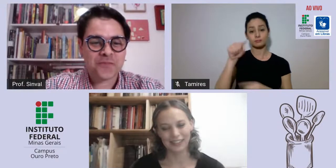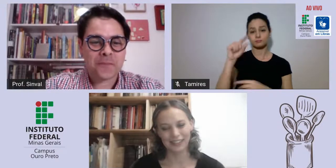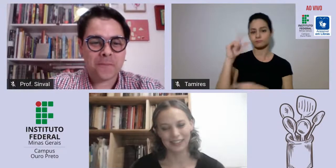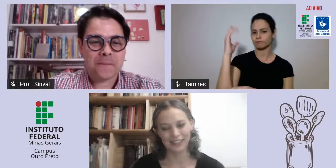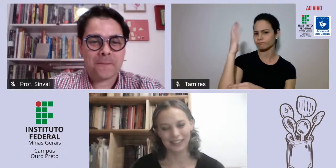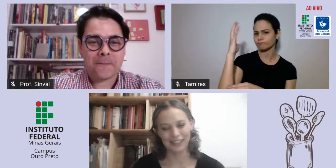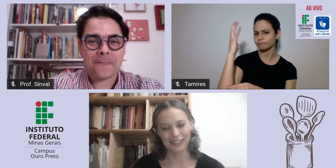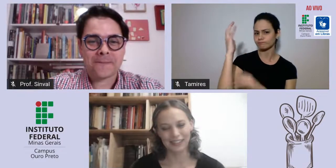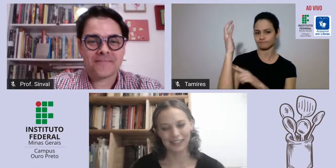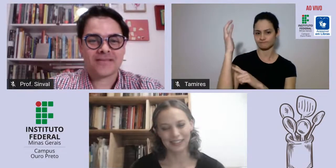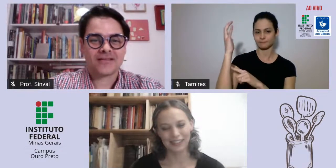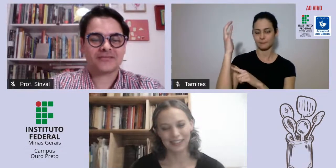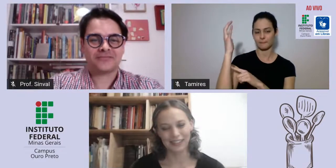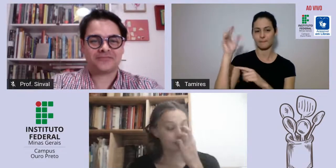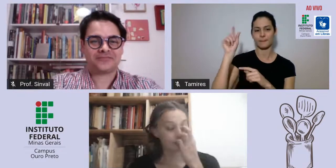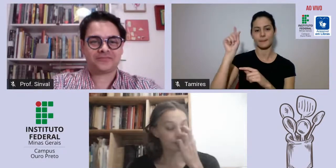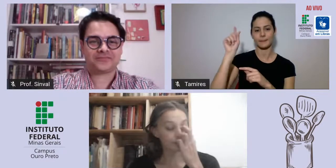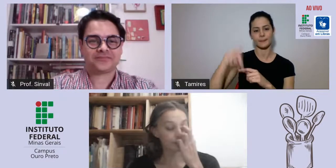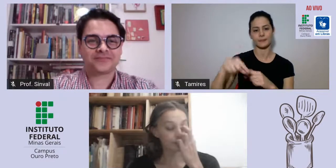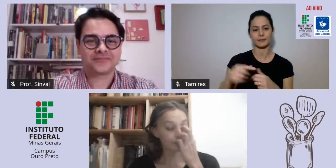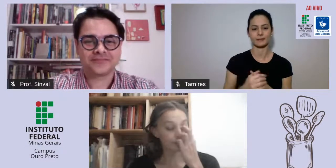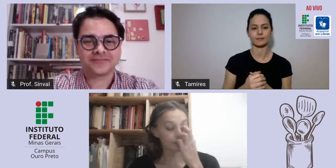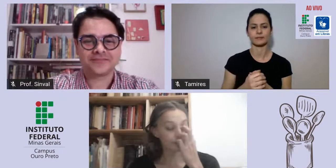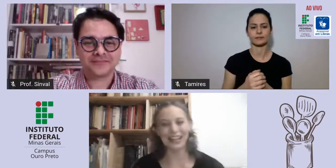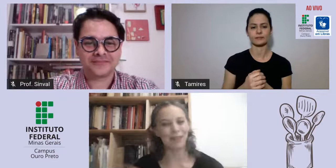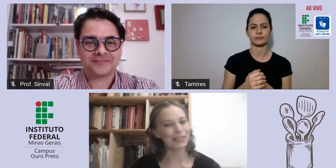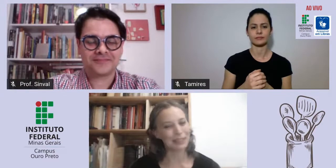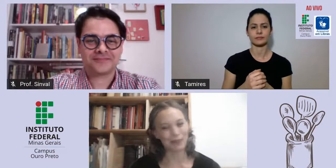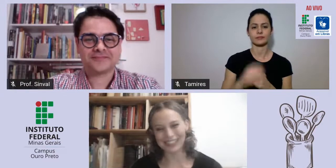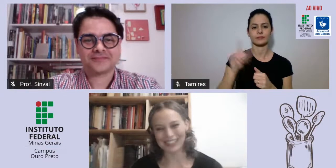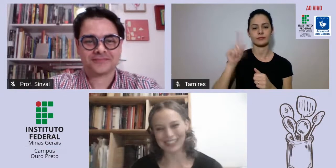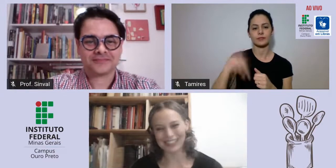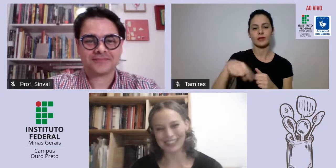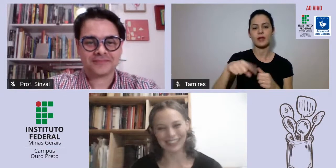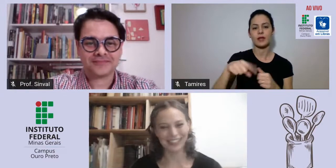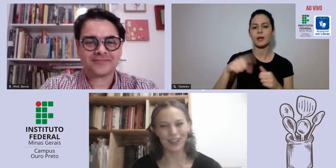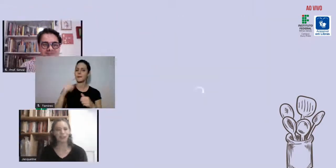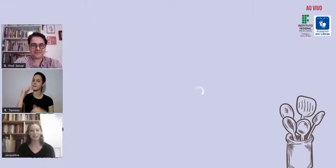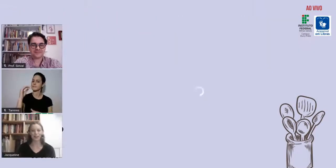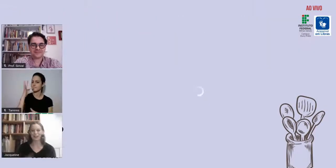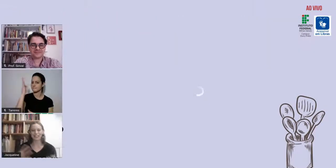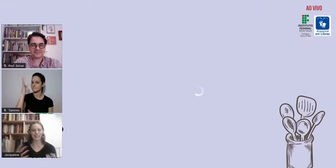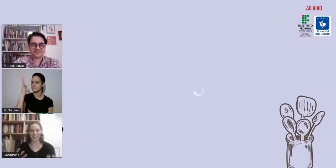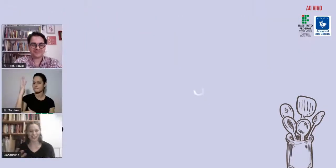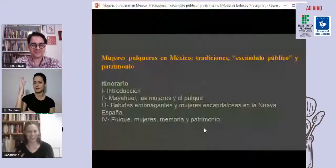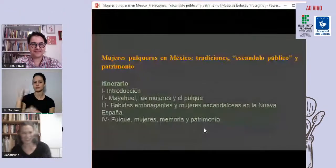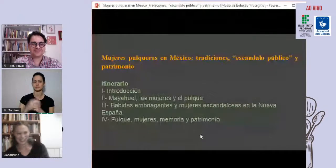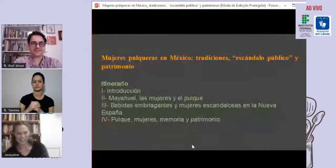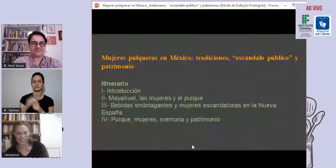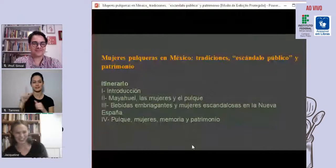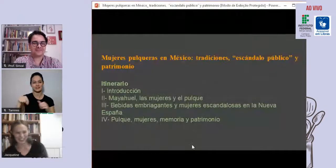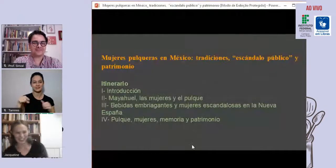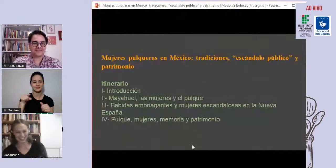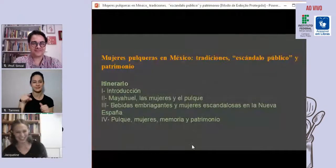hojas perennes. Voy escribiéndola mientras la planta aparece, como si fuera casi una